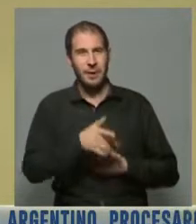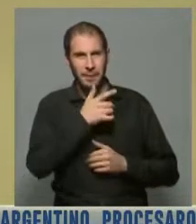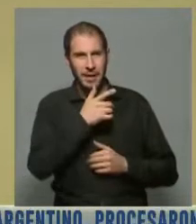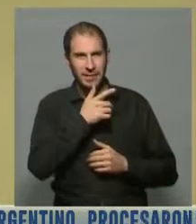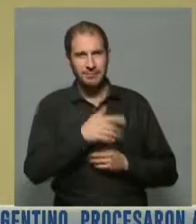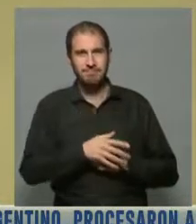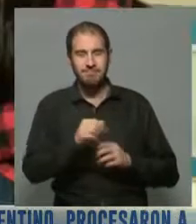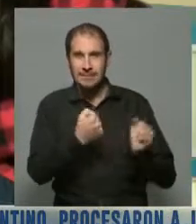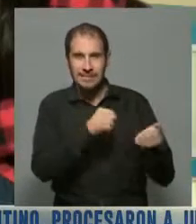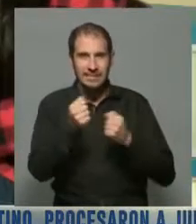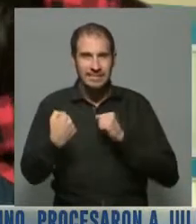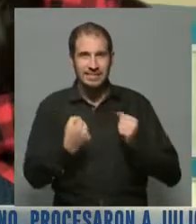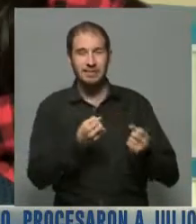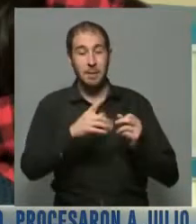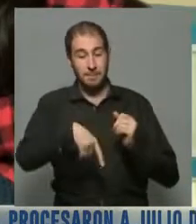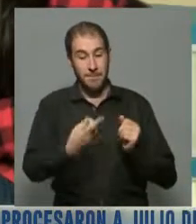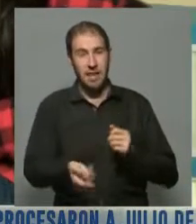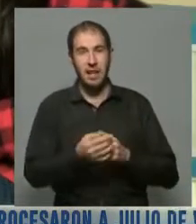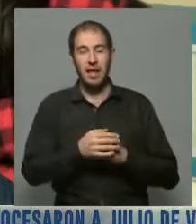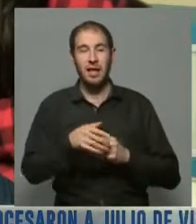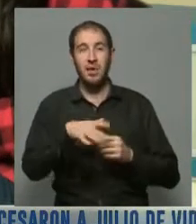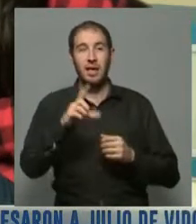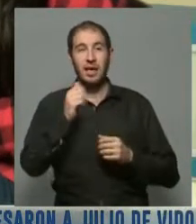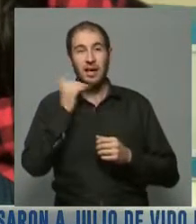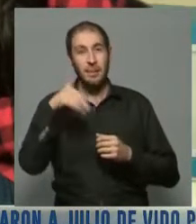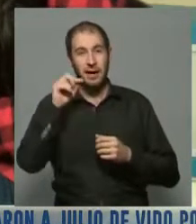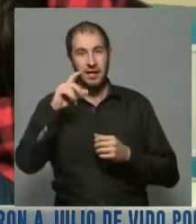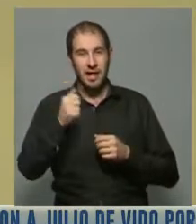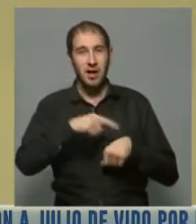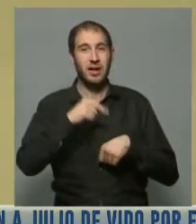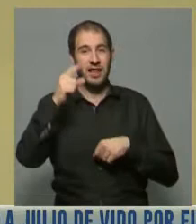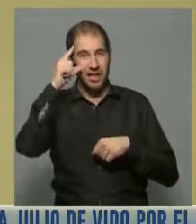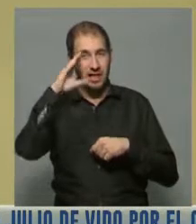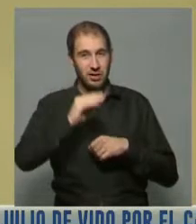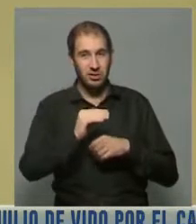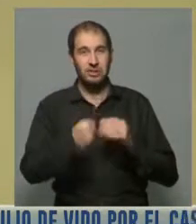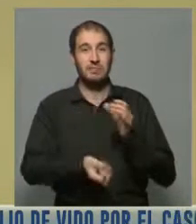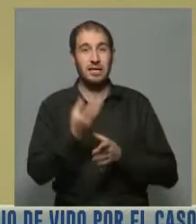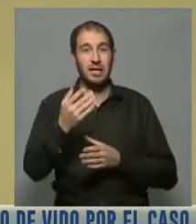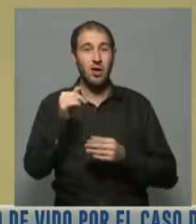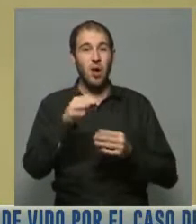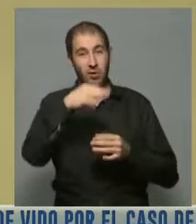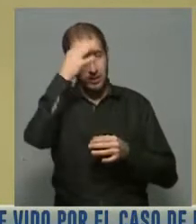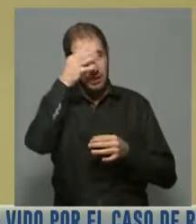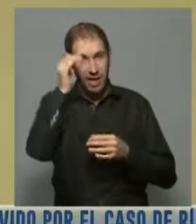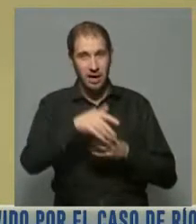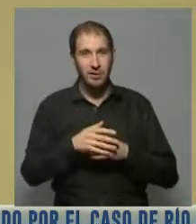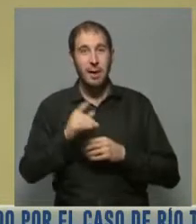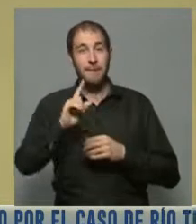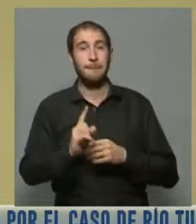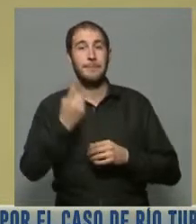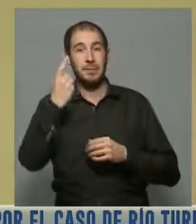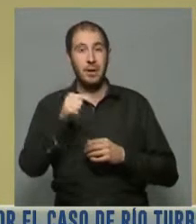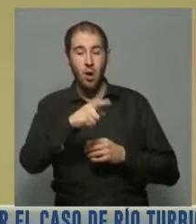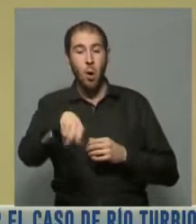que ansiosas porque mañana allá en el Cajamarca a las 22 es el estreno de, sí, de esta obra. Es la primera obra